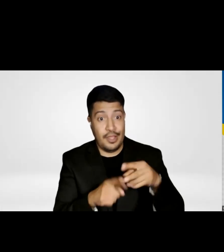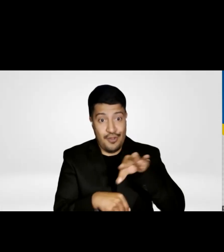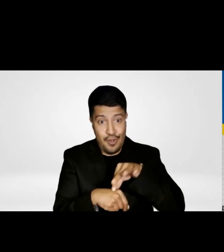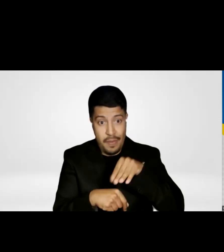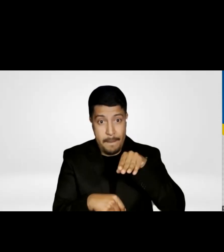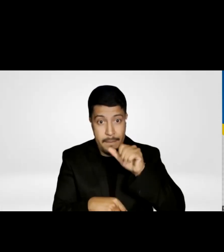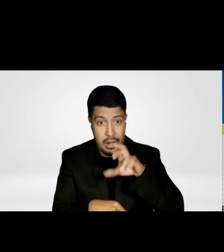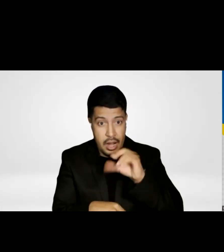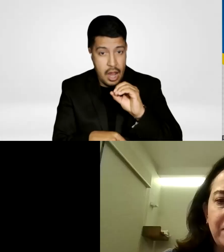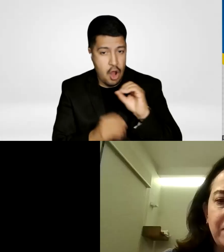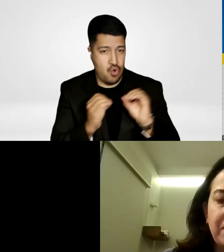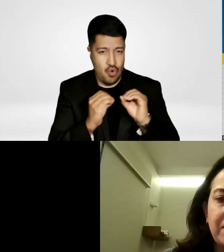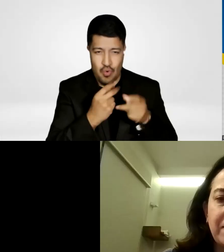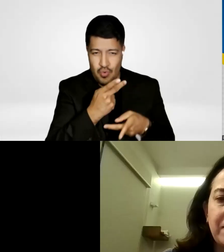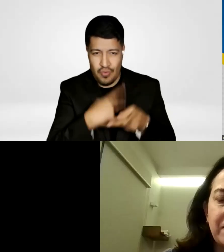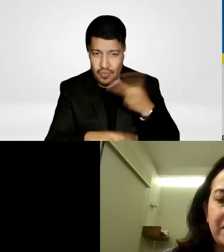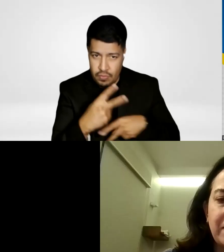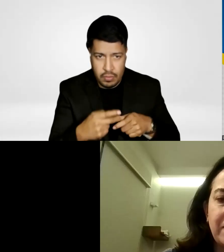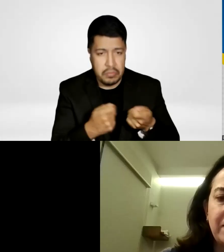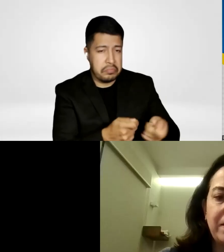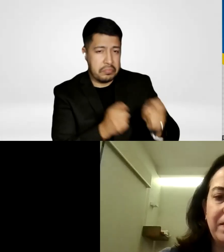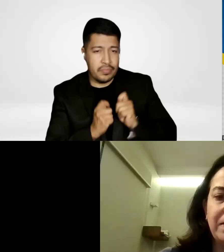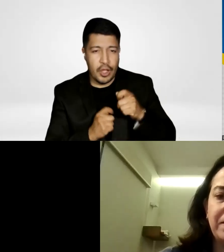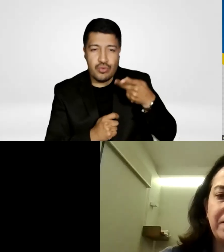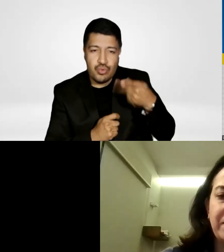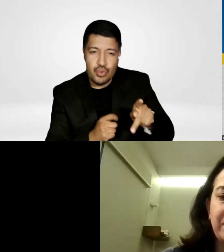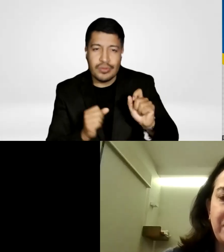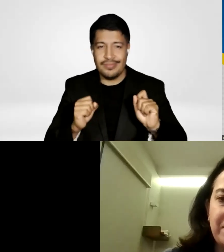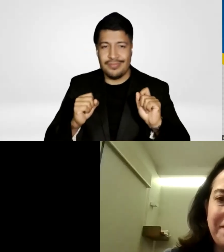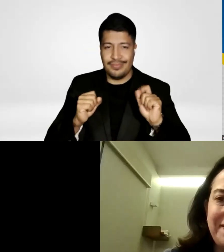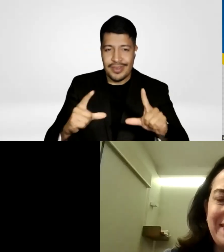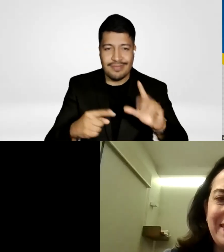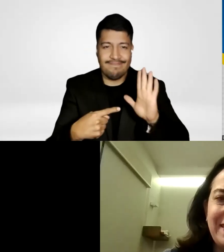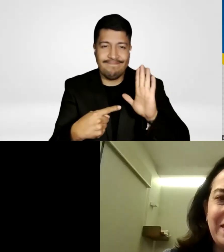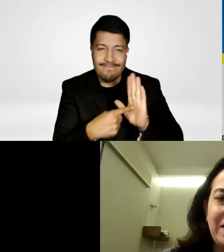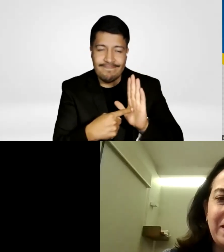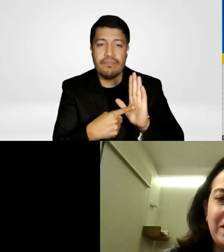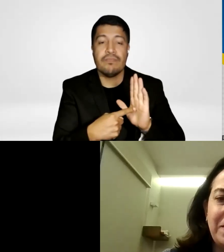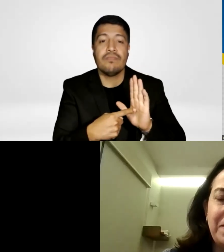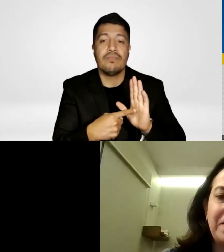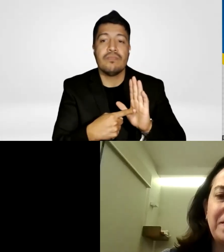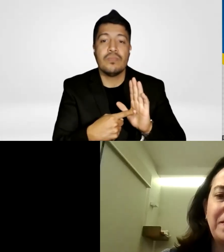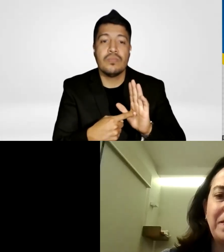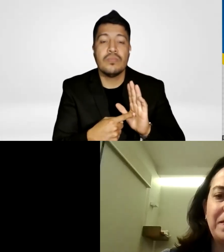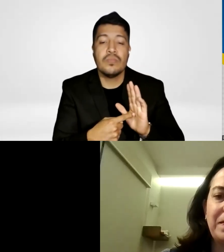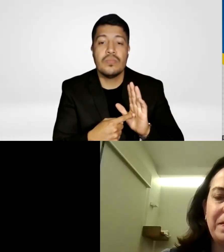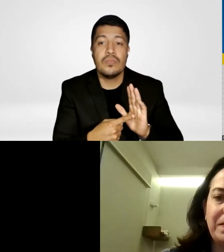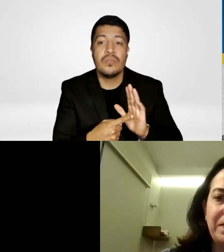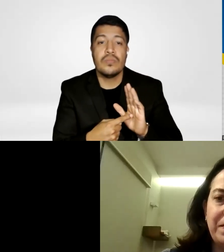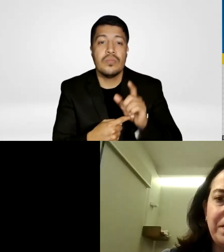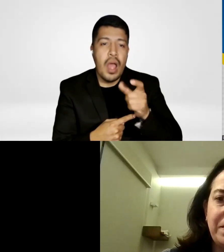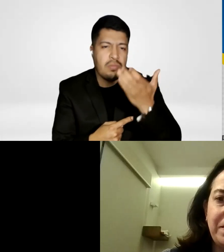presente, pero nos dejó su presentación, así es que realmente sí está presente con nosotros en su presentación y su